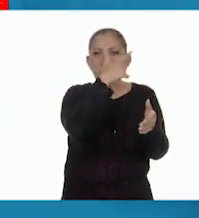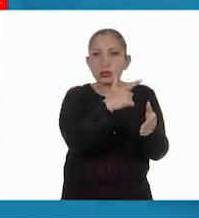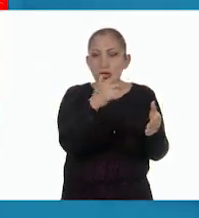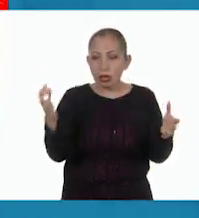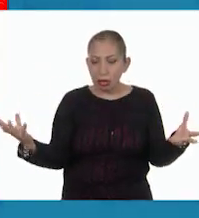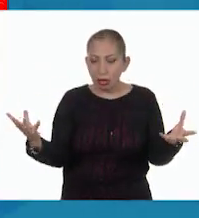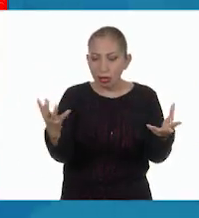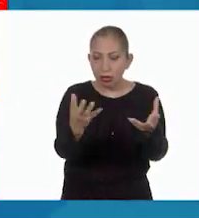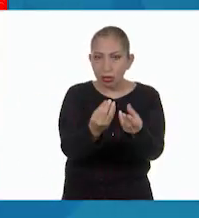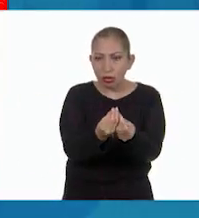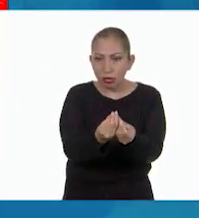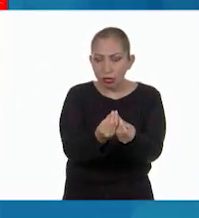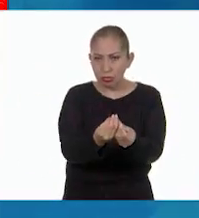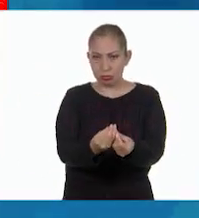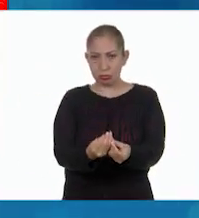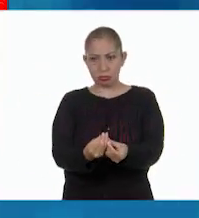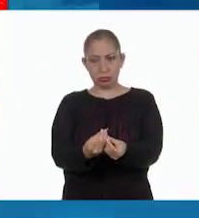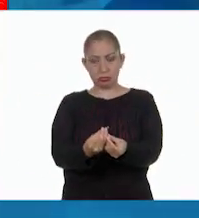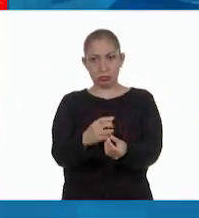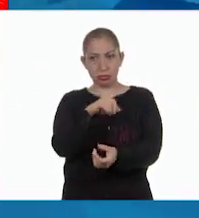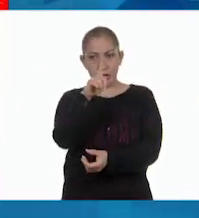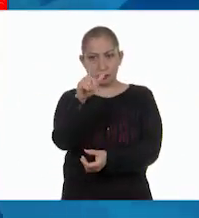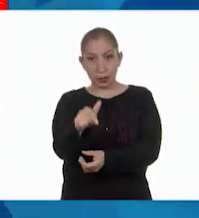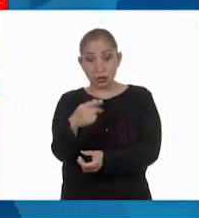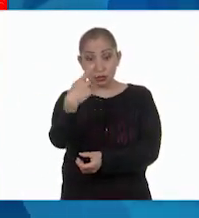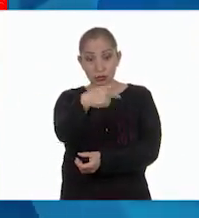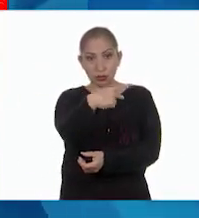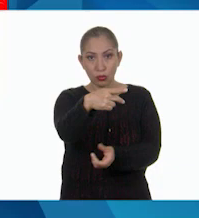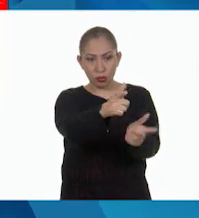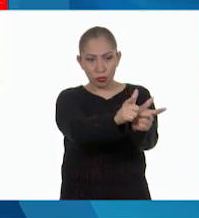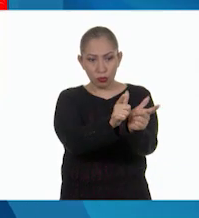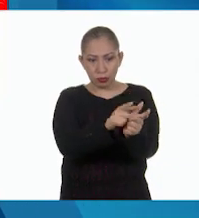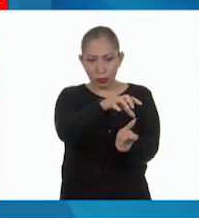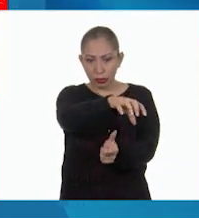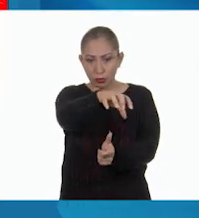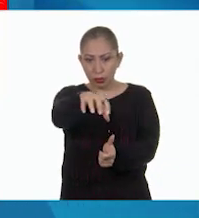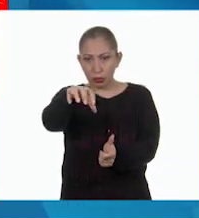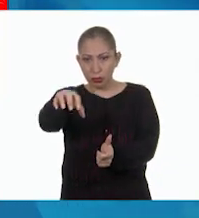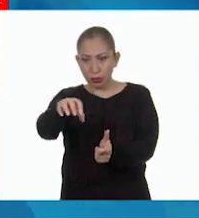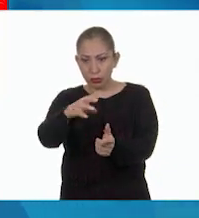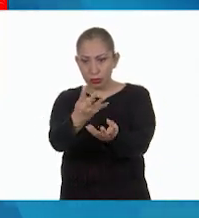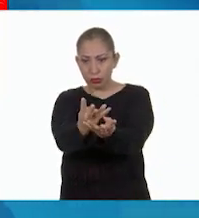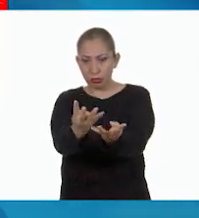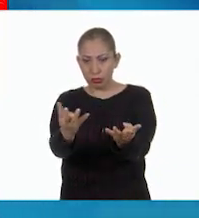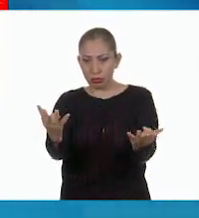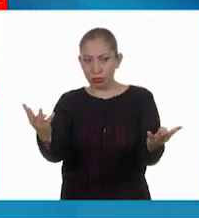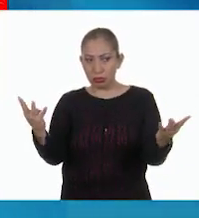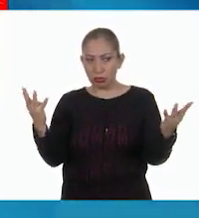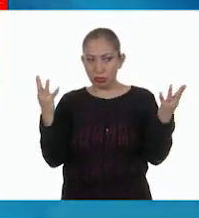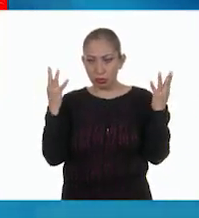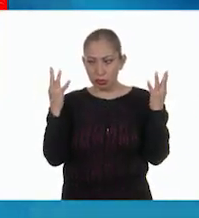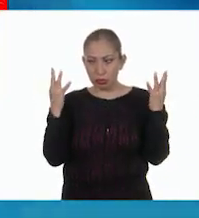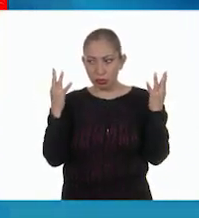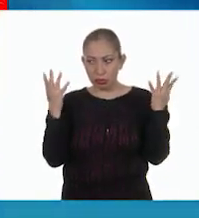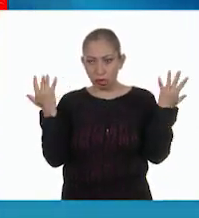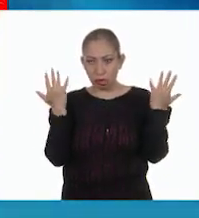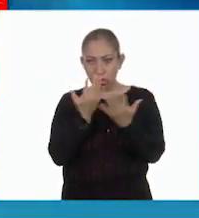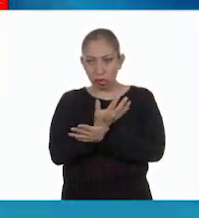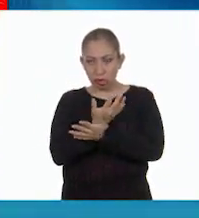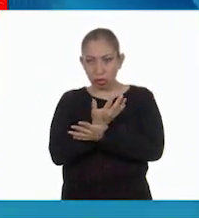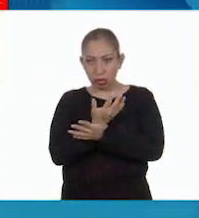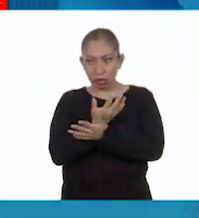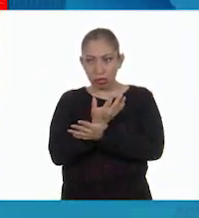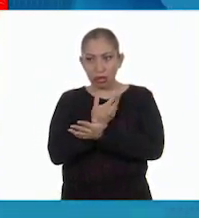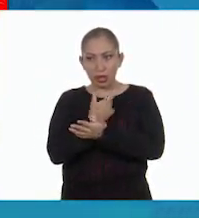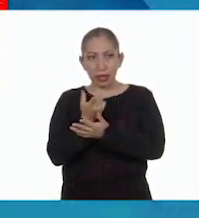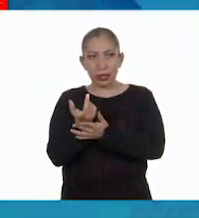antes. Y luego, hechos sus escuadrones, nos cercaron por todas partes, y nos dan